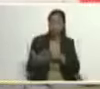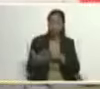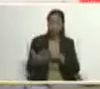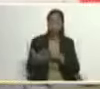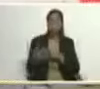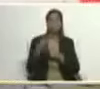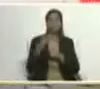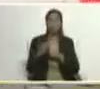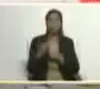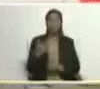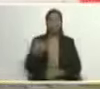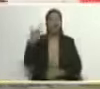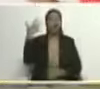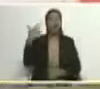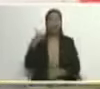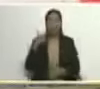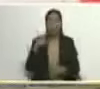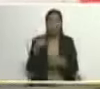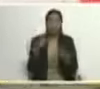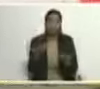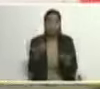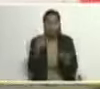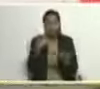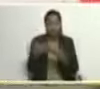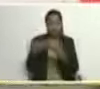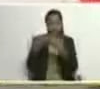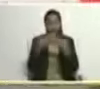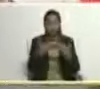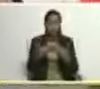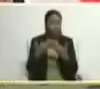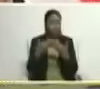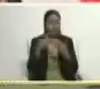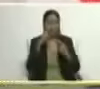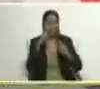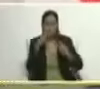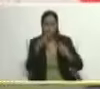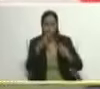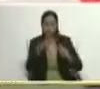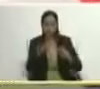secretario general, compañeros presidentes, compañeros primeros ministros,